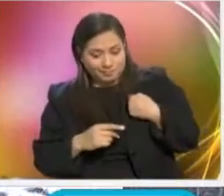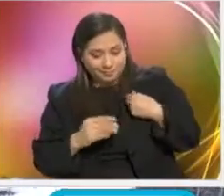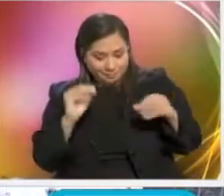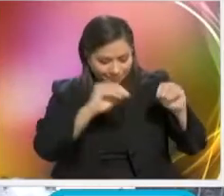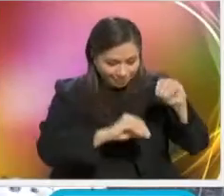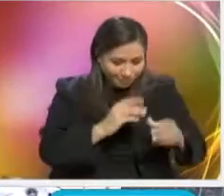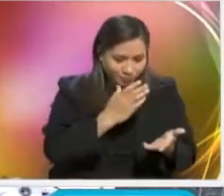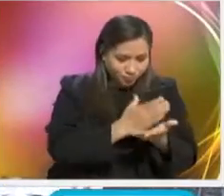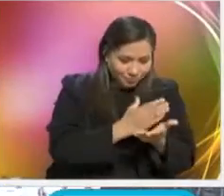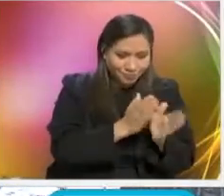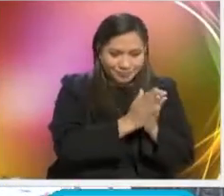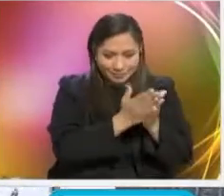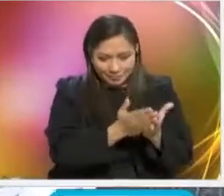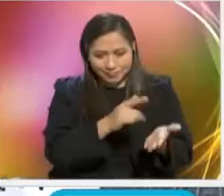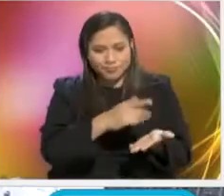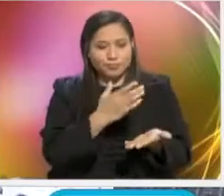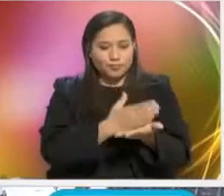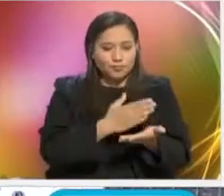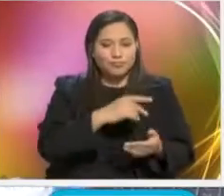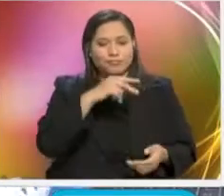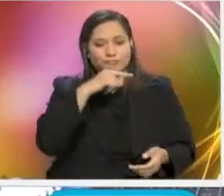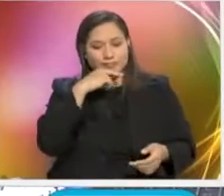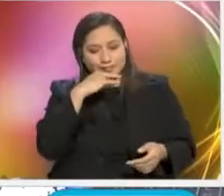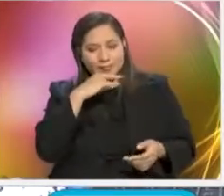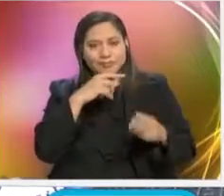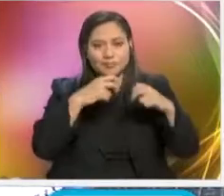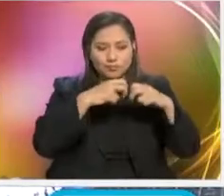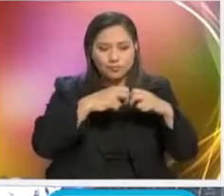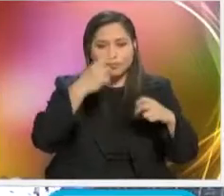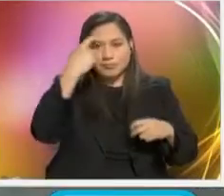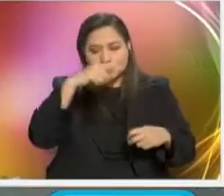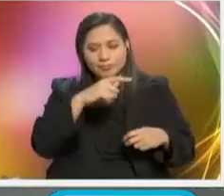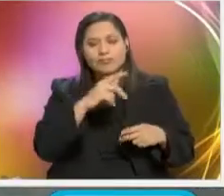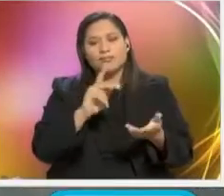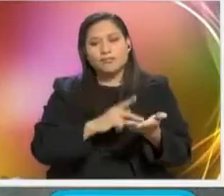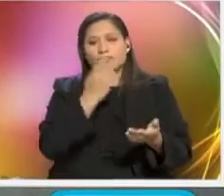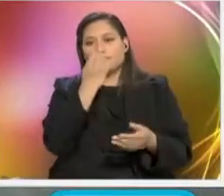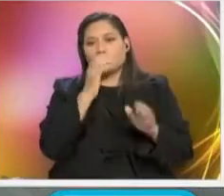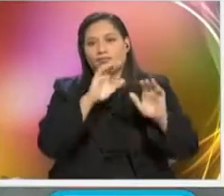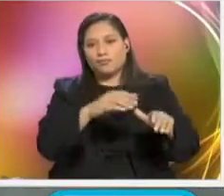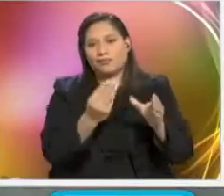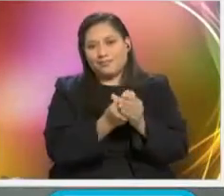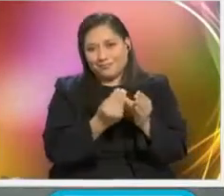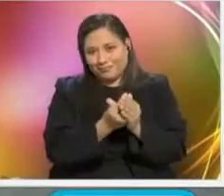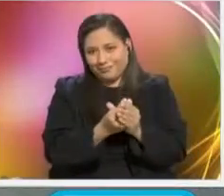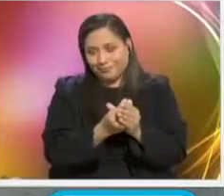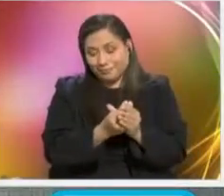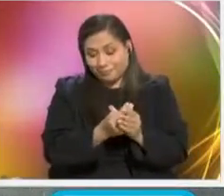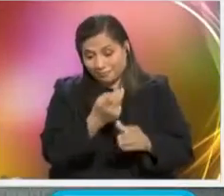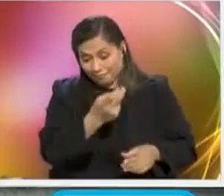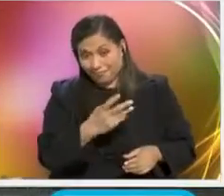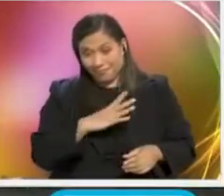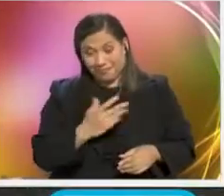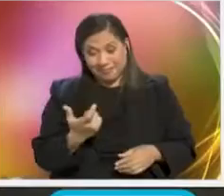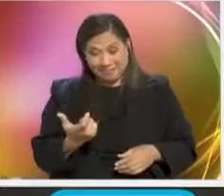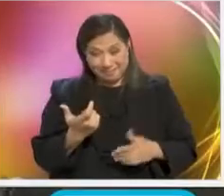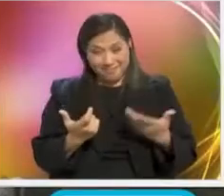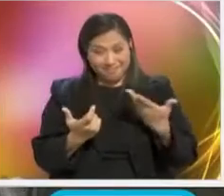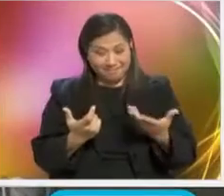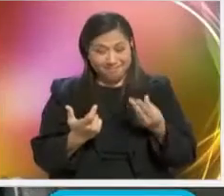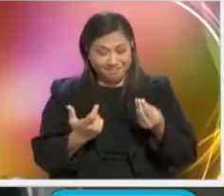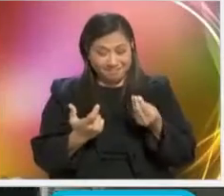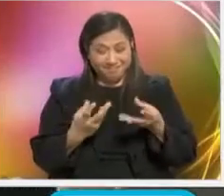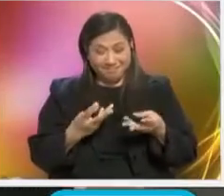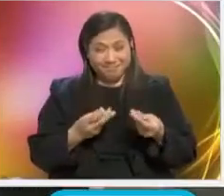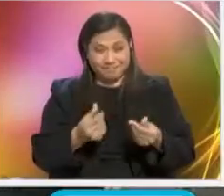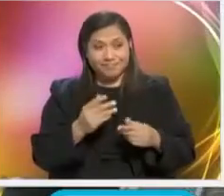Los paquetes de libros, los paquetes de útiles para el regreso a clases. Claro. Y también con esto, pues, mucho dinero de por Sí. medio, ¿no?